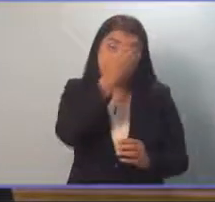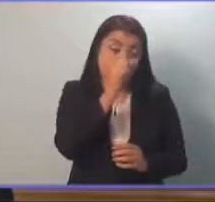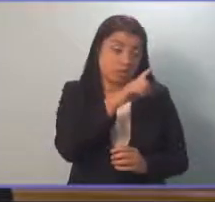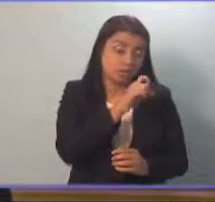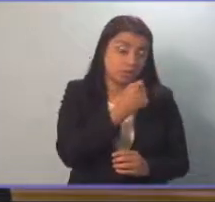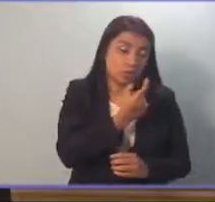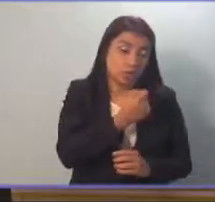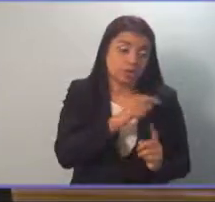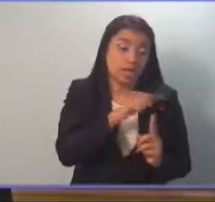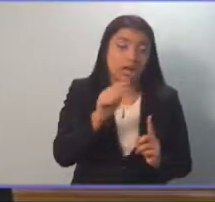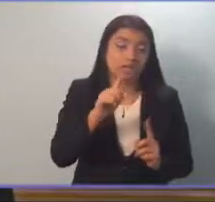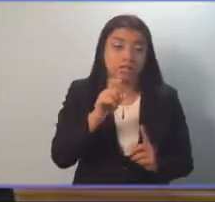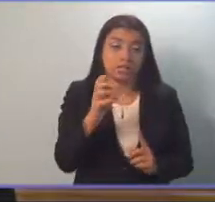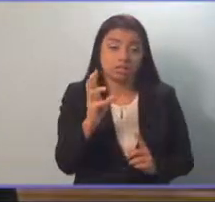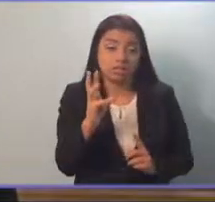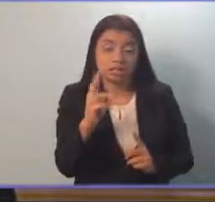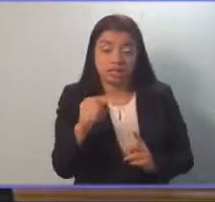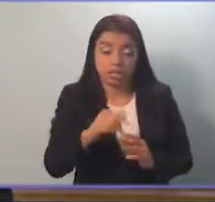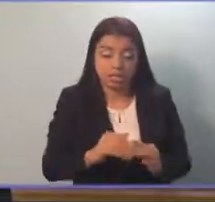116.